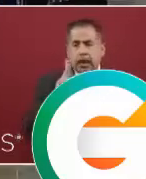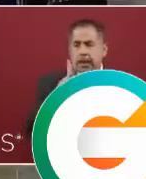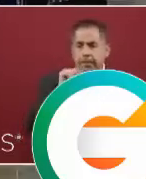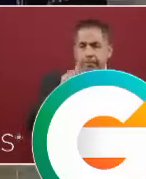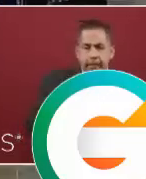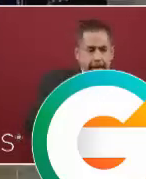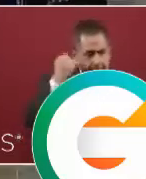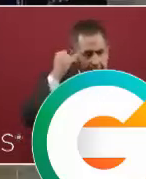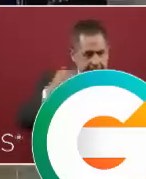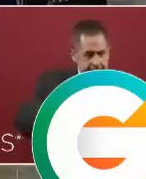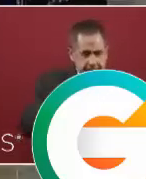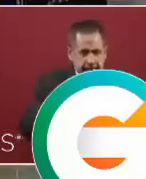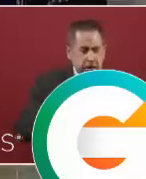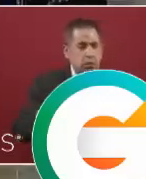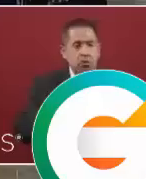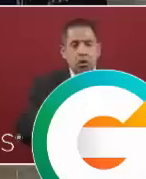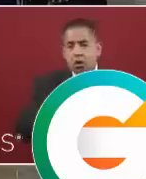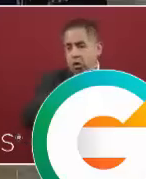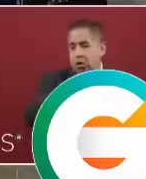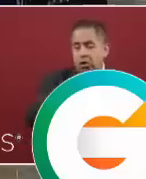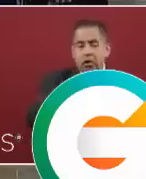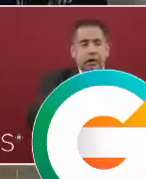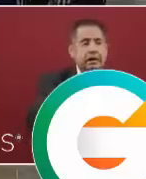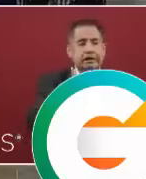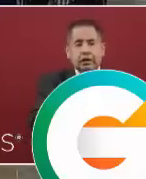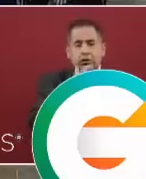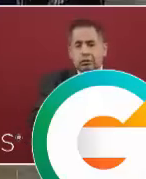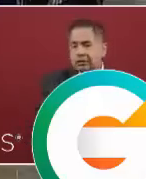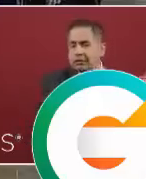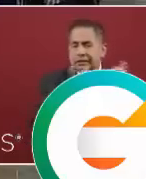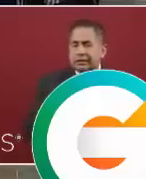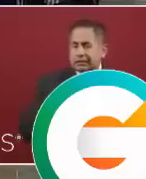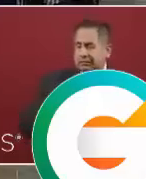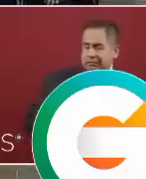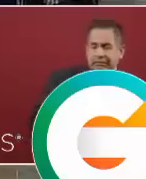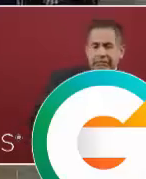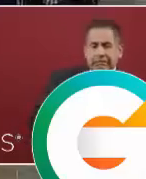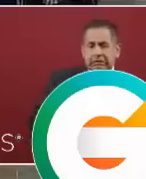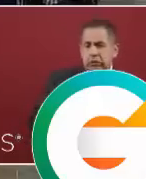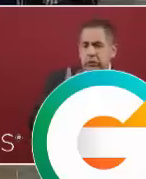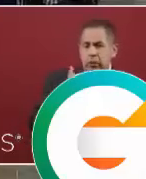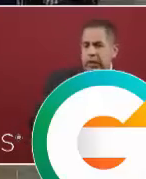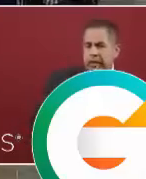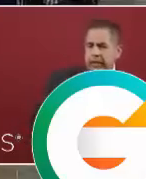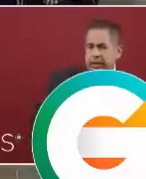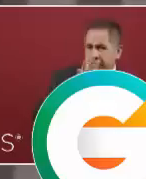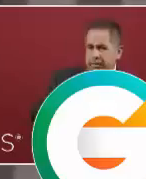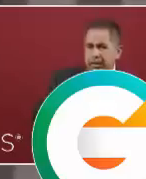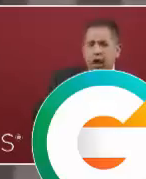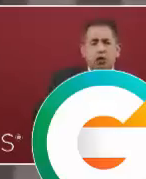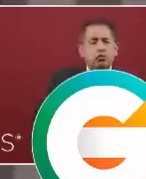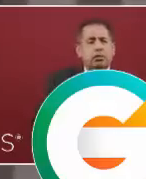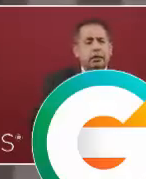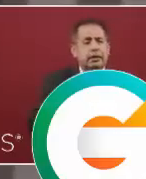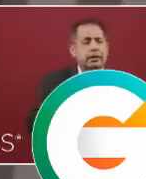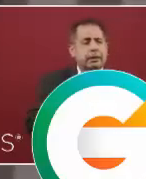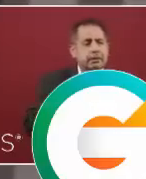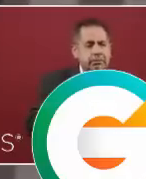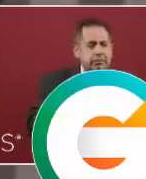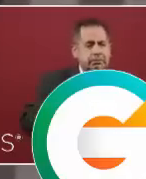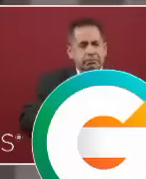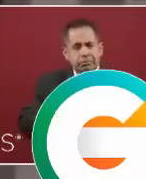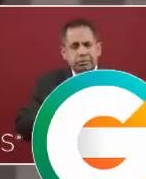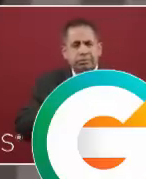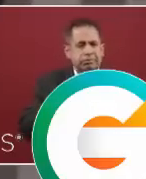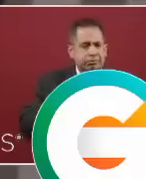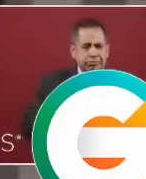combatir la entrada de armamento ilegal que viene de Estados Unidos, eso es muy importante para abatir los crímenes,